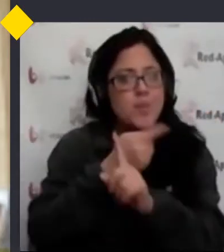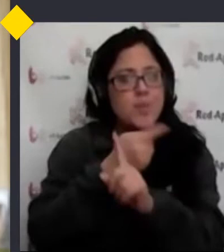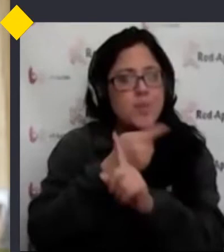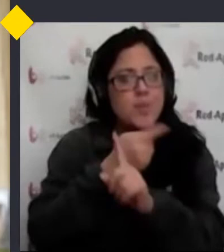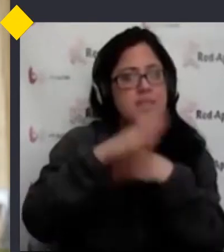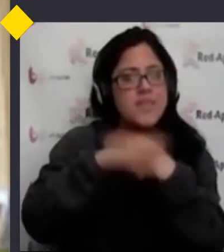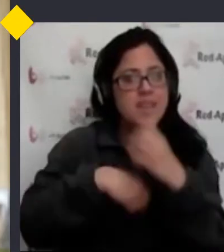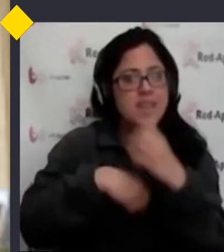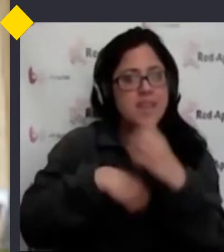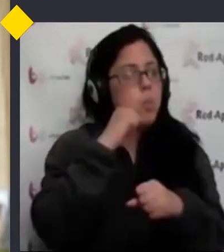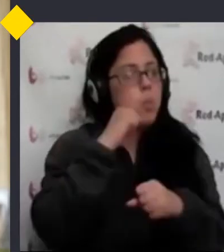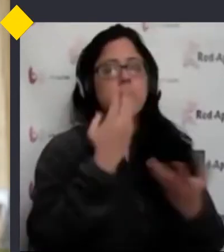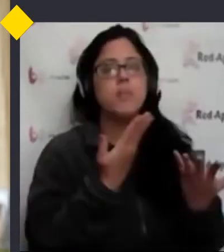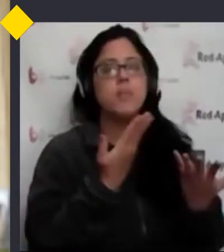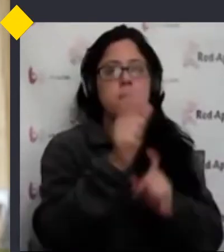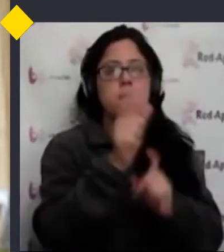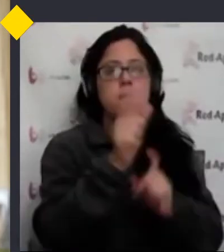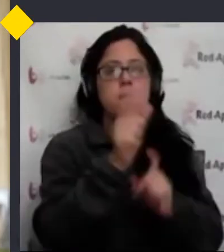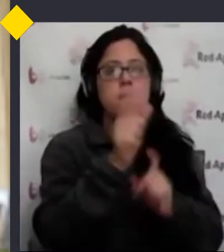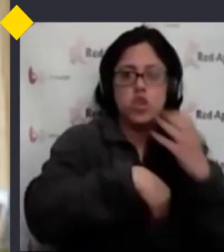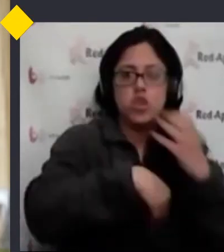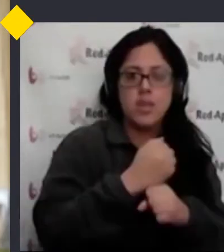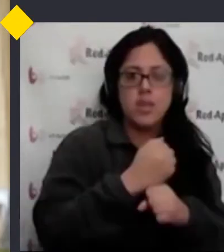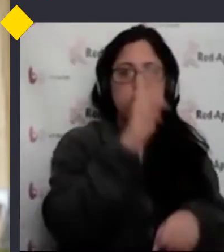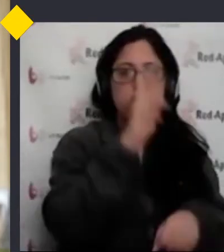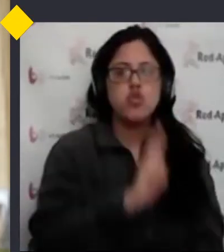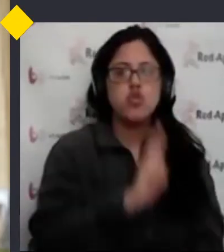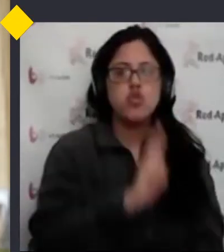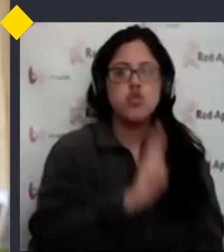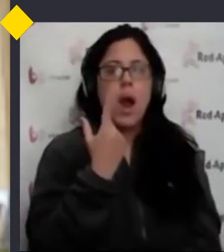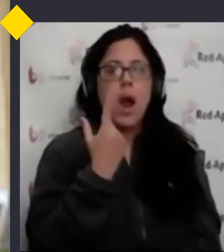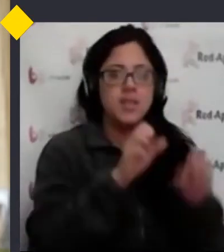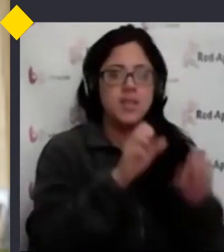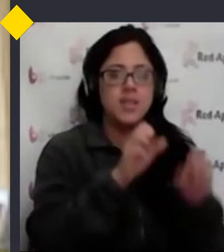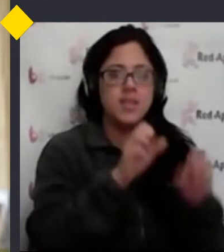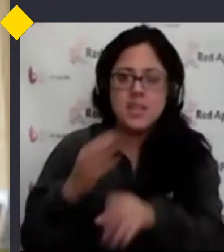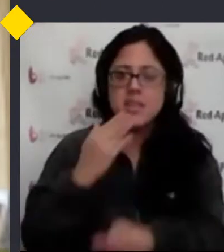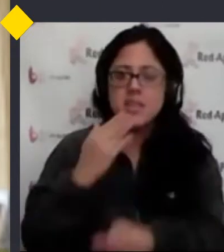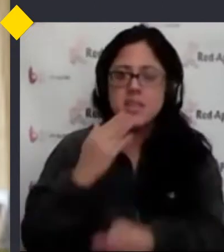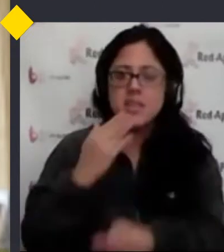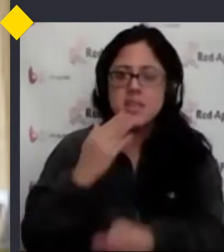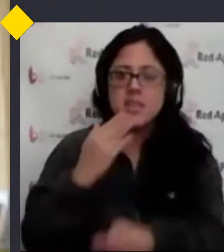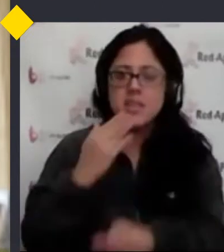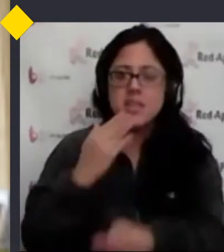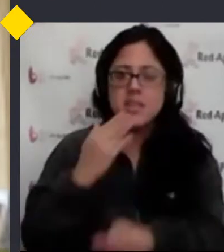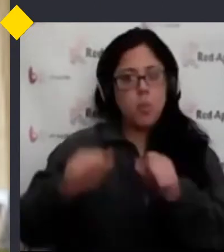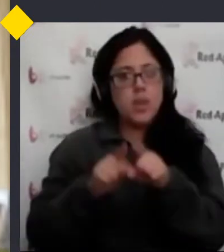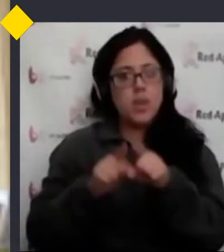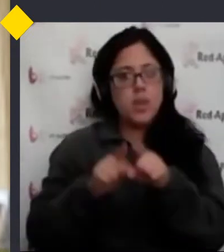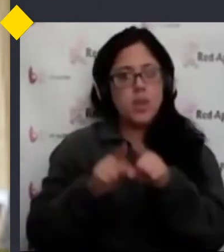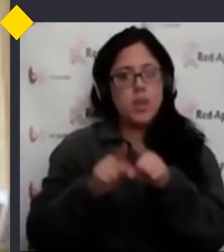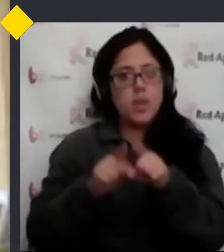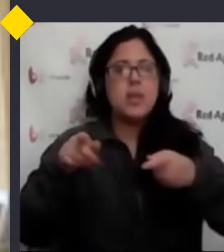de mentores, por ejemplo. Y también puede pasar con las personas más jóvenes, de tener instancias de reverse mentorship, como que se